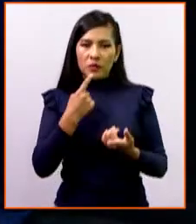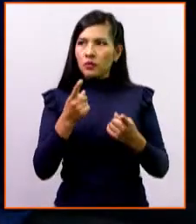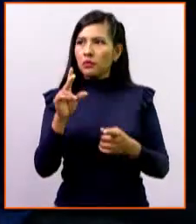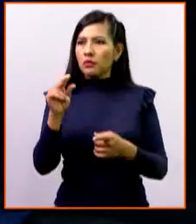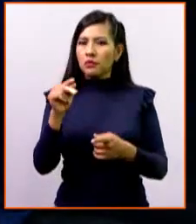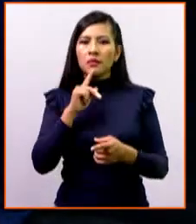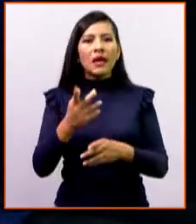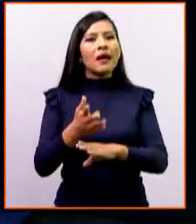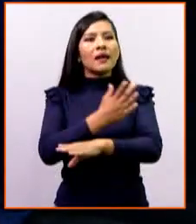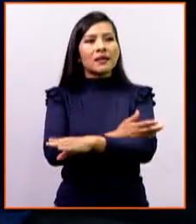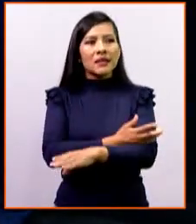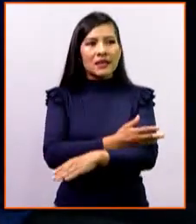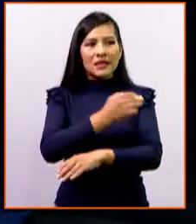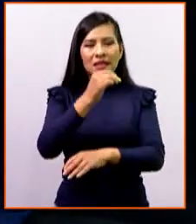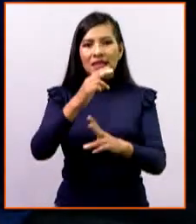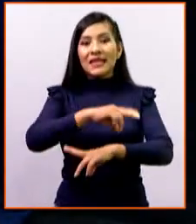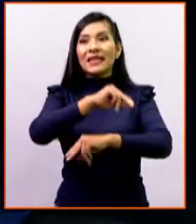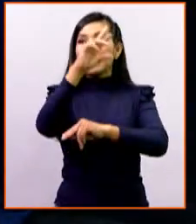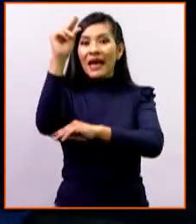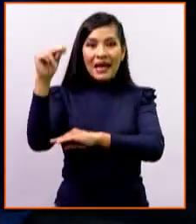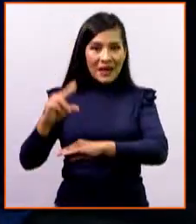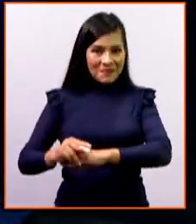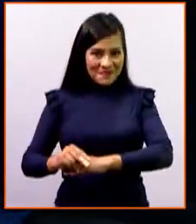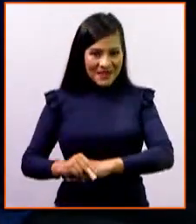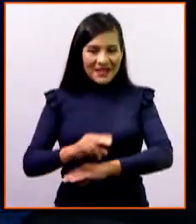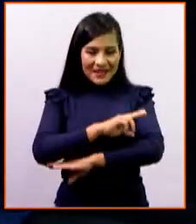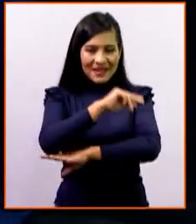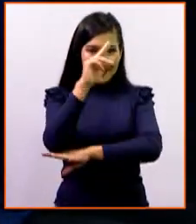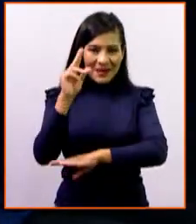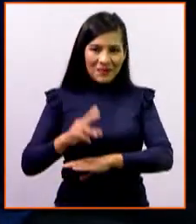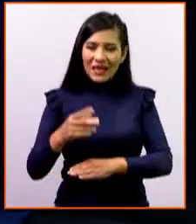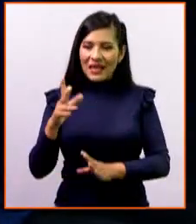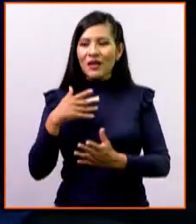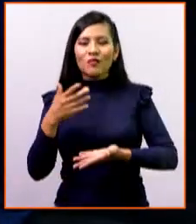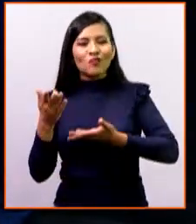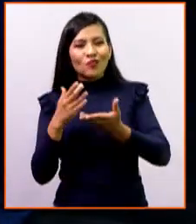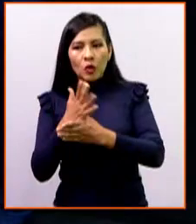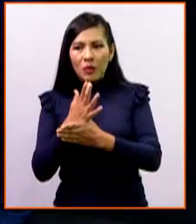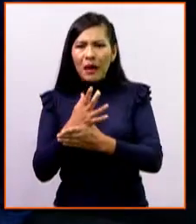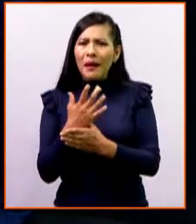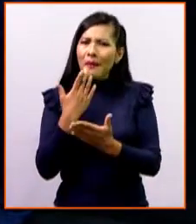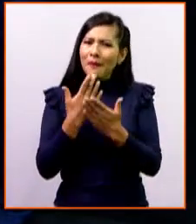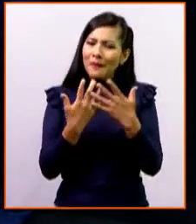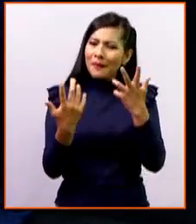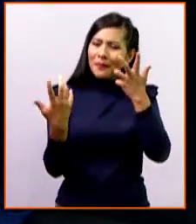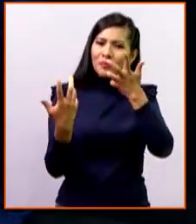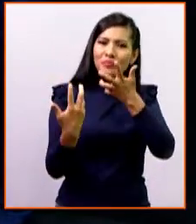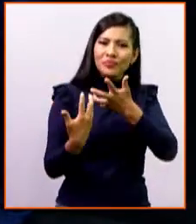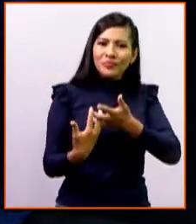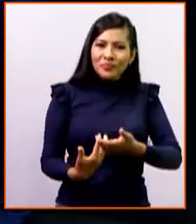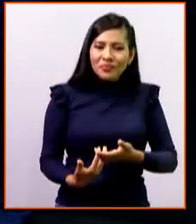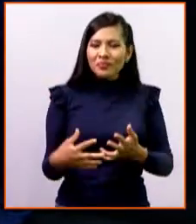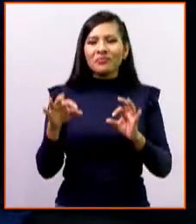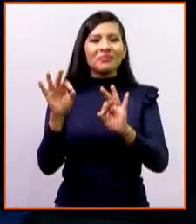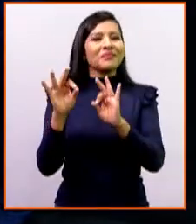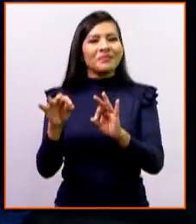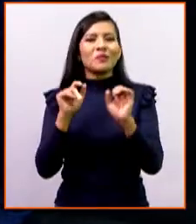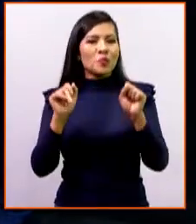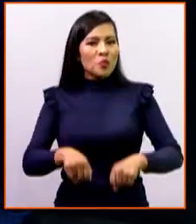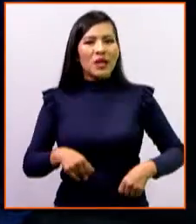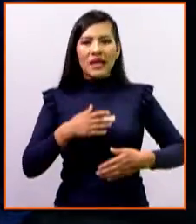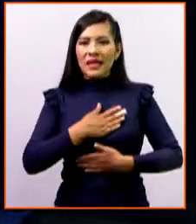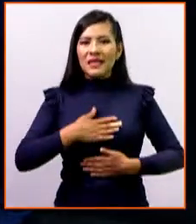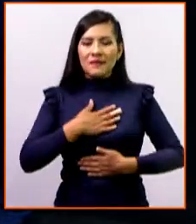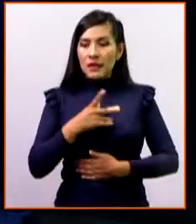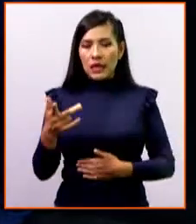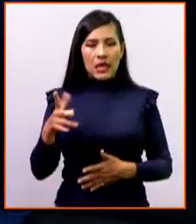en Navidad para Todos. ¡Exacto! Y hemos podido disfrutar y hubo una química fantástica también para poder disfrutar y además para poder bailar. Tiene